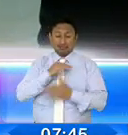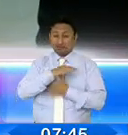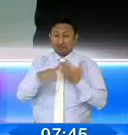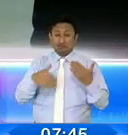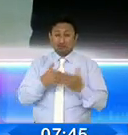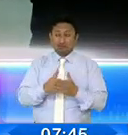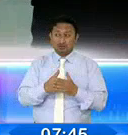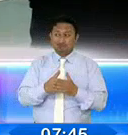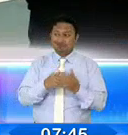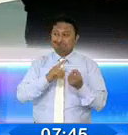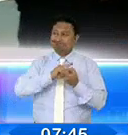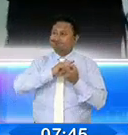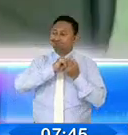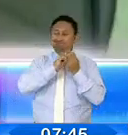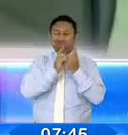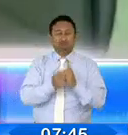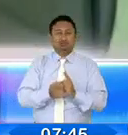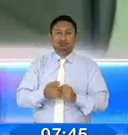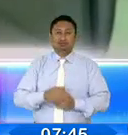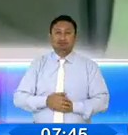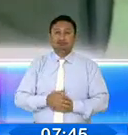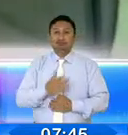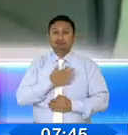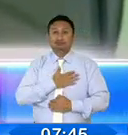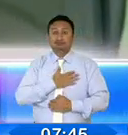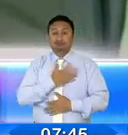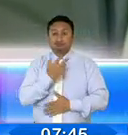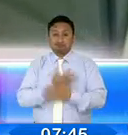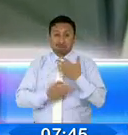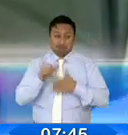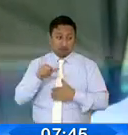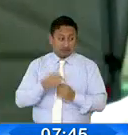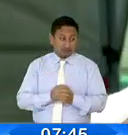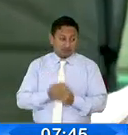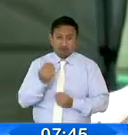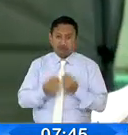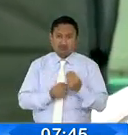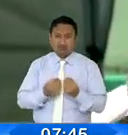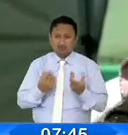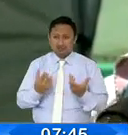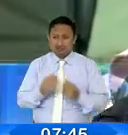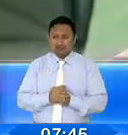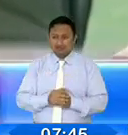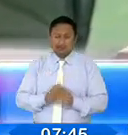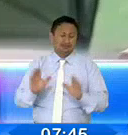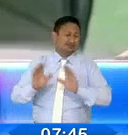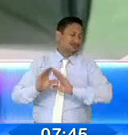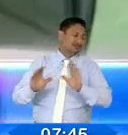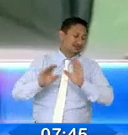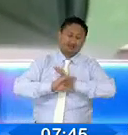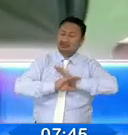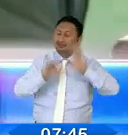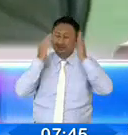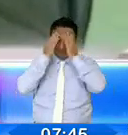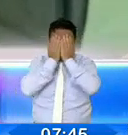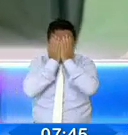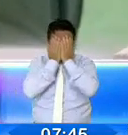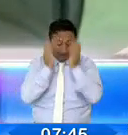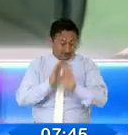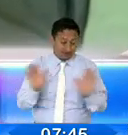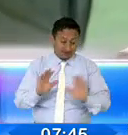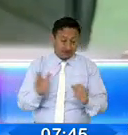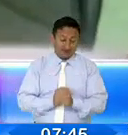por completo. Era mi hija y yo no quería nada, yo no quería saber nada de nadie. Entonces sí fue